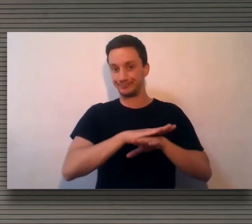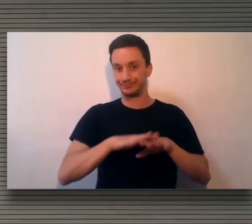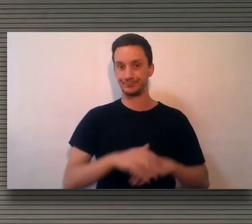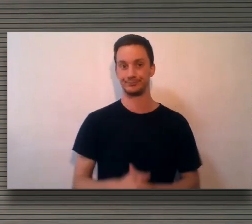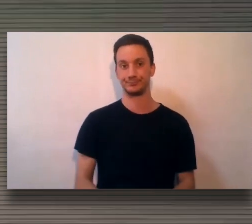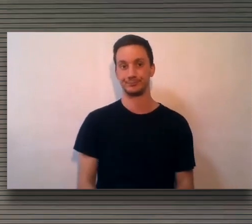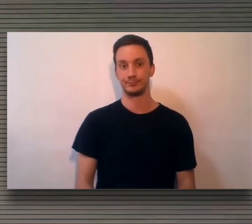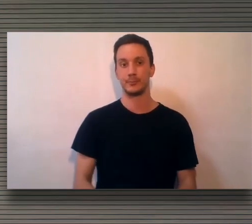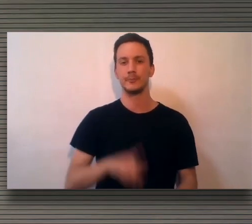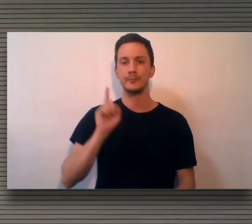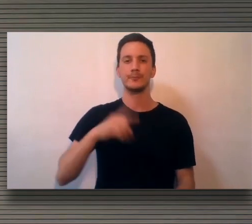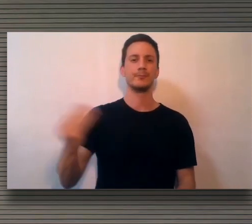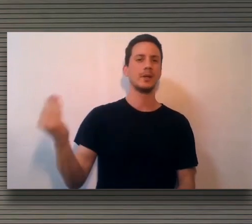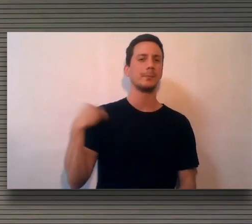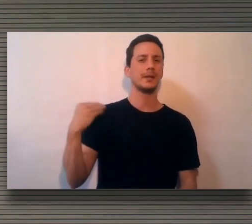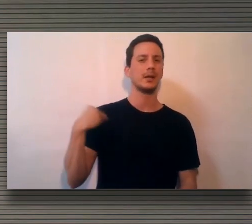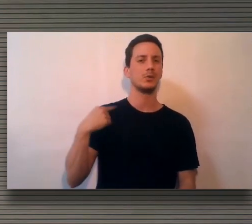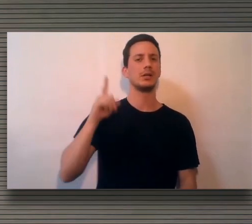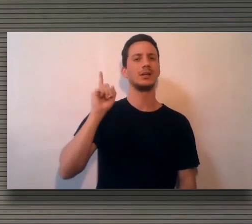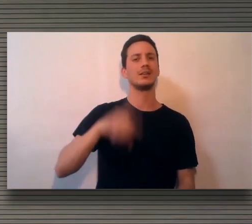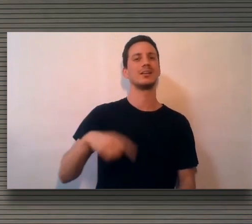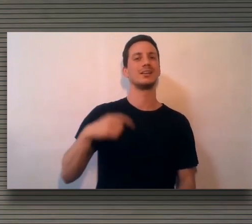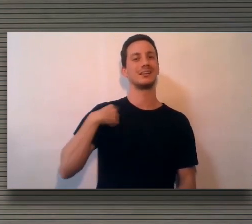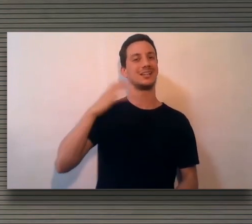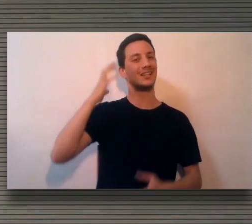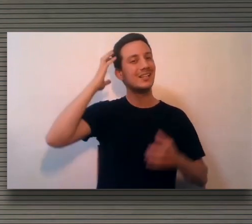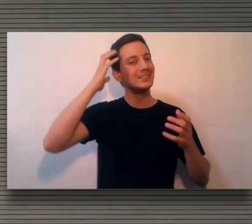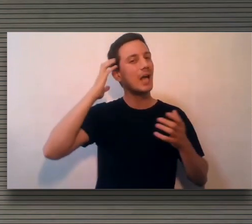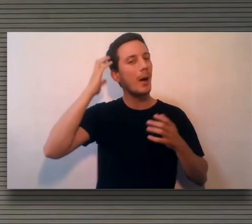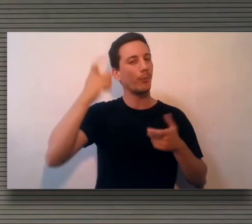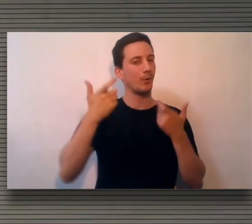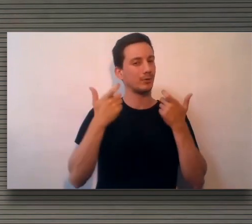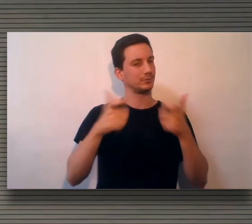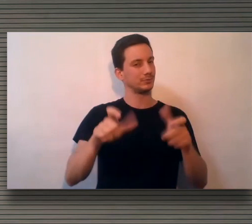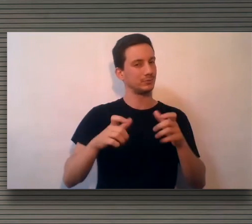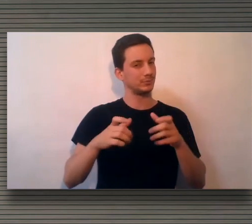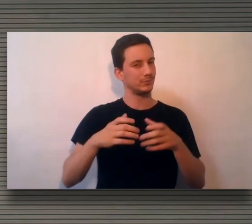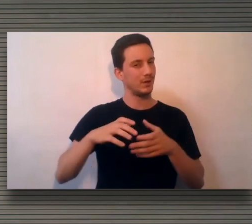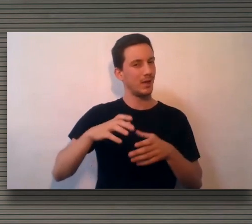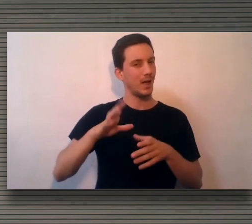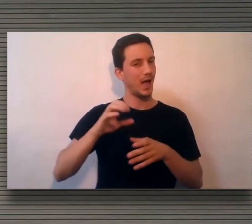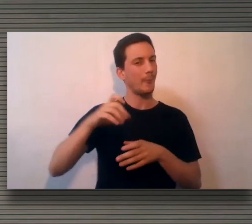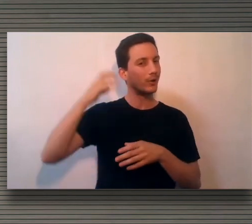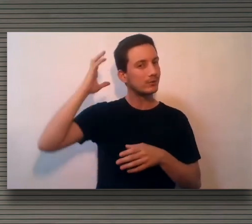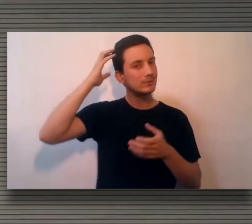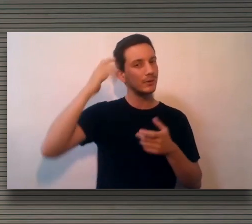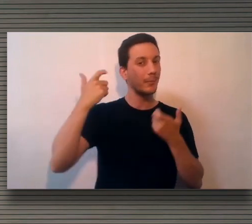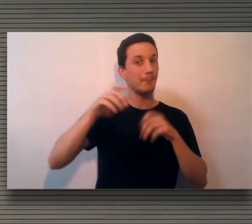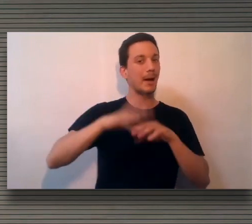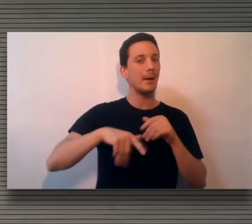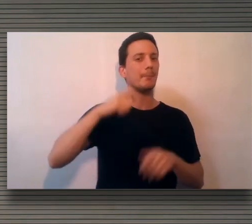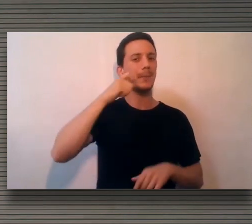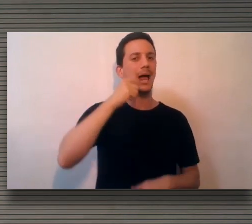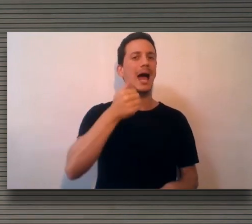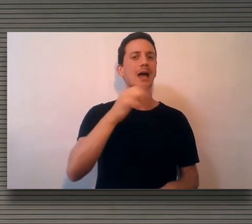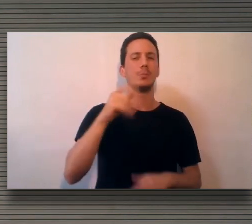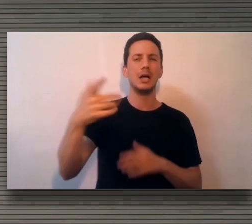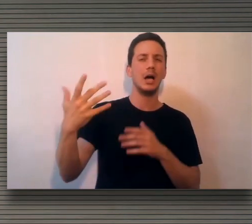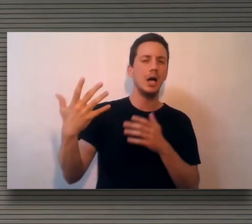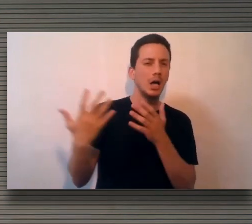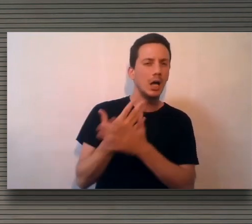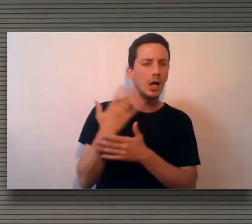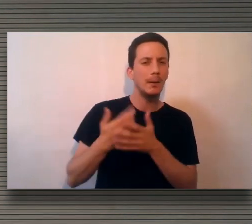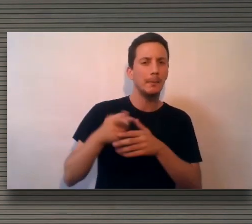También nos hacen una pregunta acerca de los champús para el cabello con para el del niño con piel atópica. Si podrías explicar un poquito más sobre el